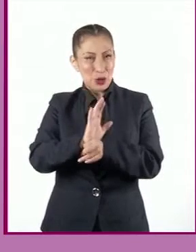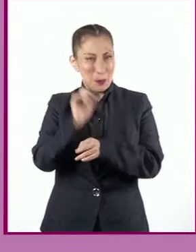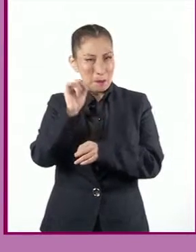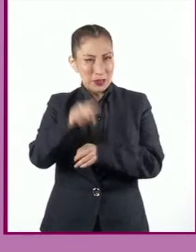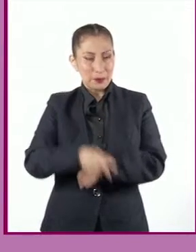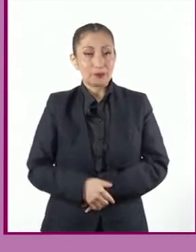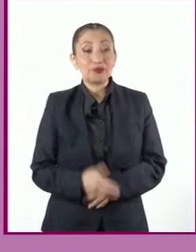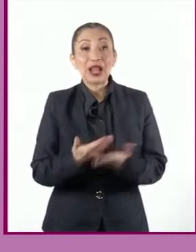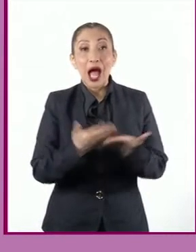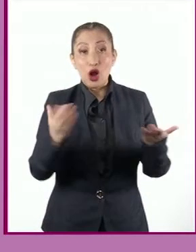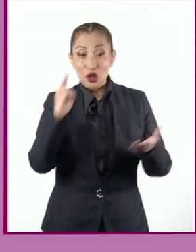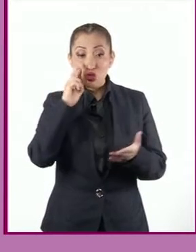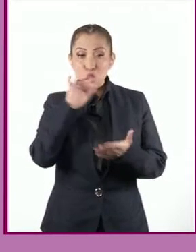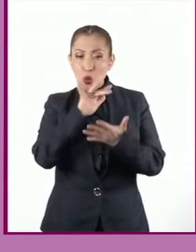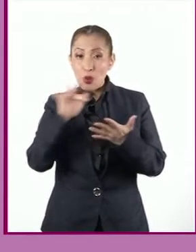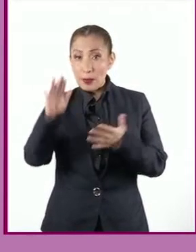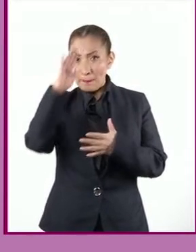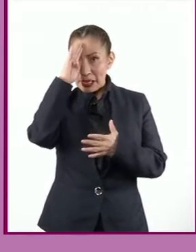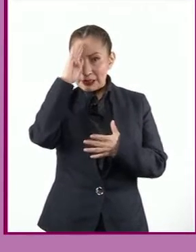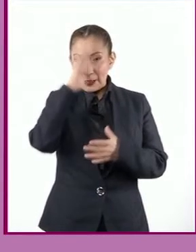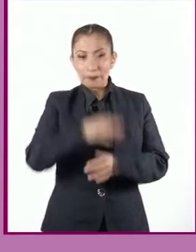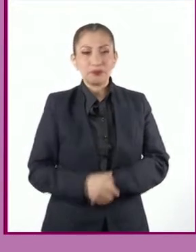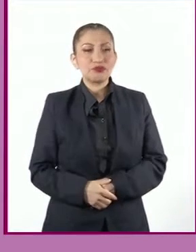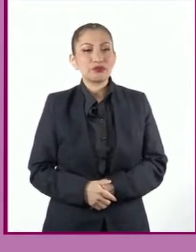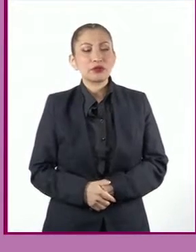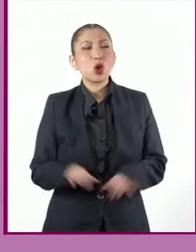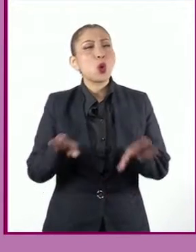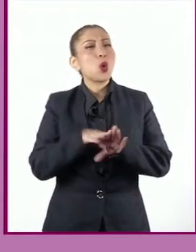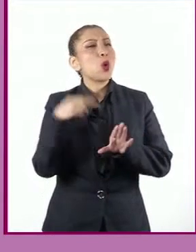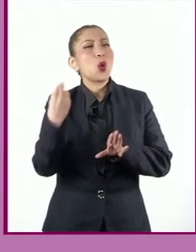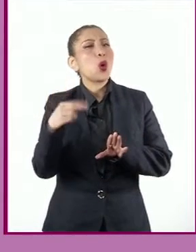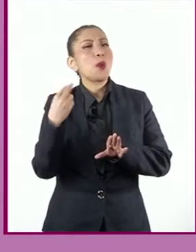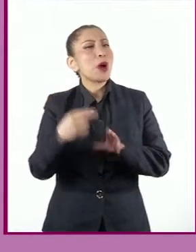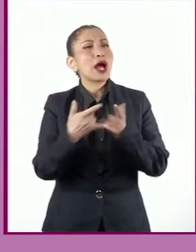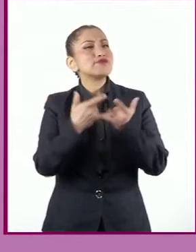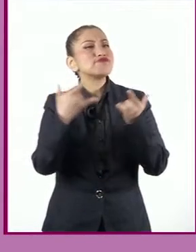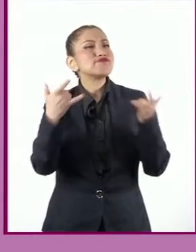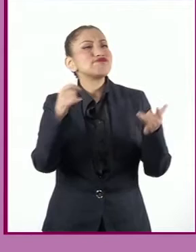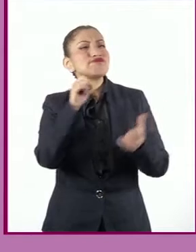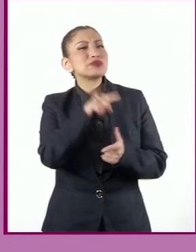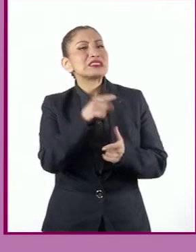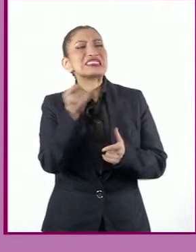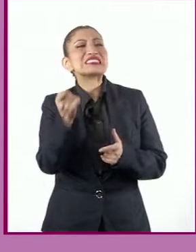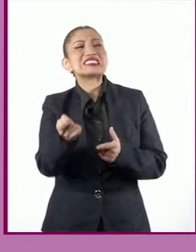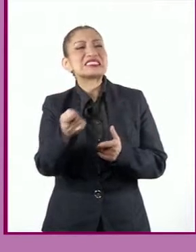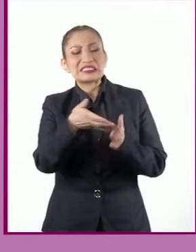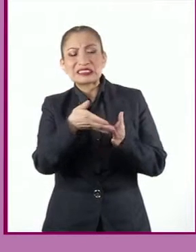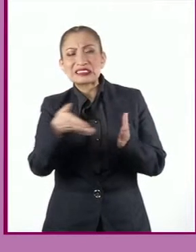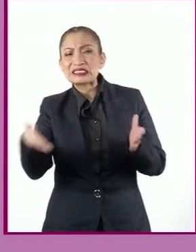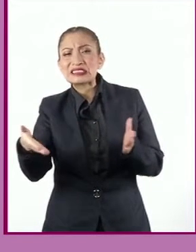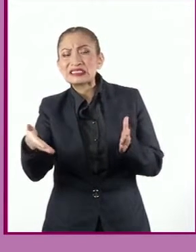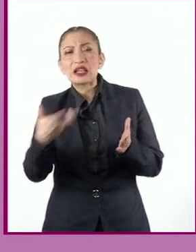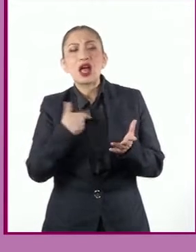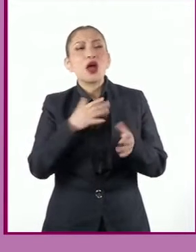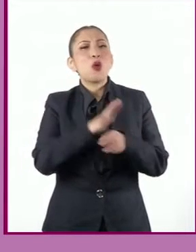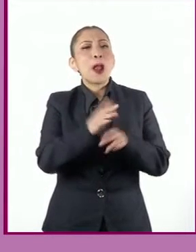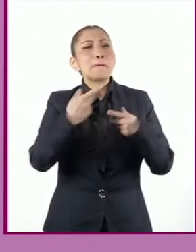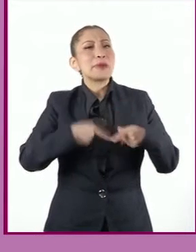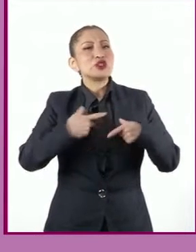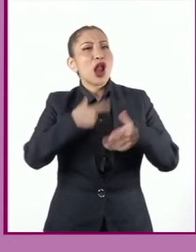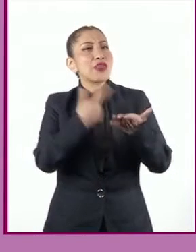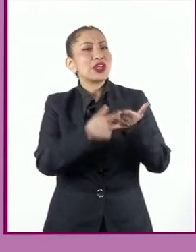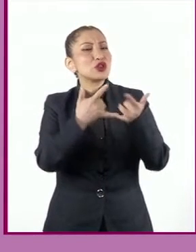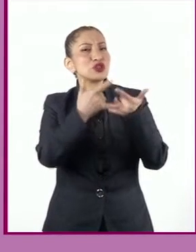él. Ahora lean y piensen. ¿Cómo se llama el cuento? ¿De qué trata? ¿Quiénes son los